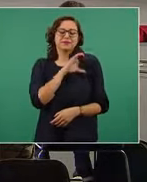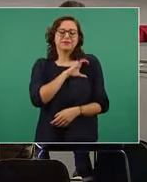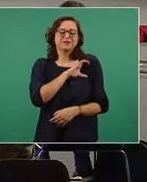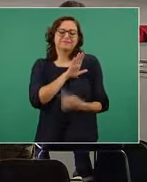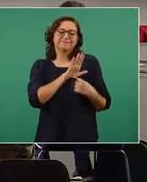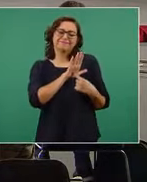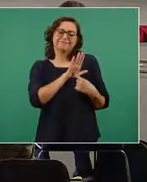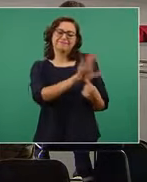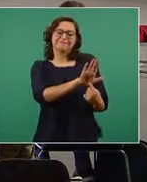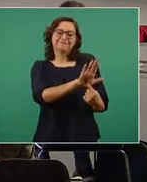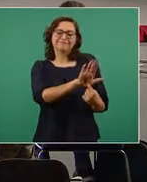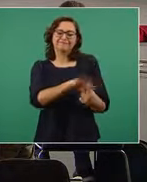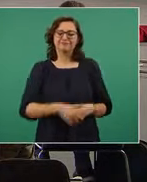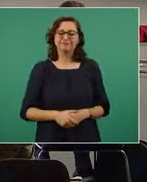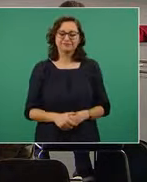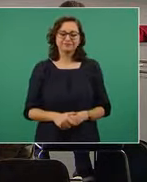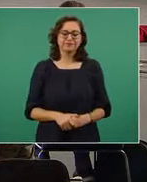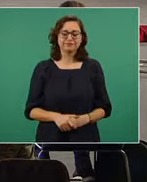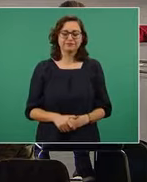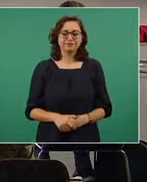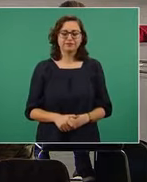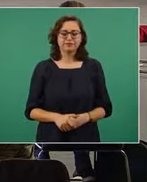adversarios, los conservadores.